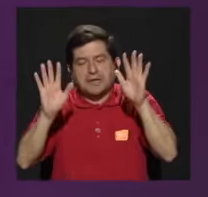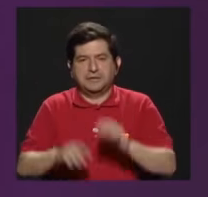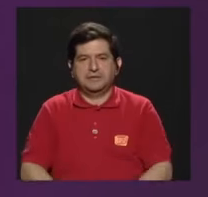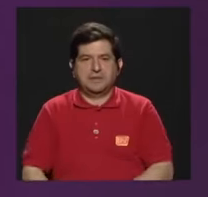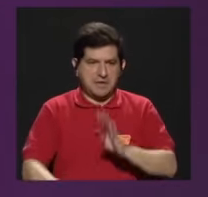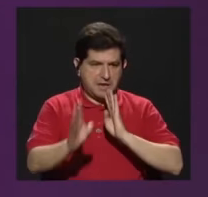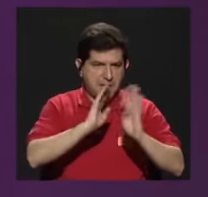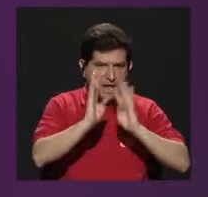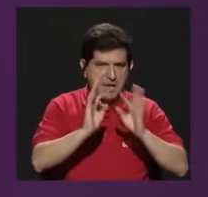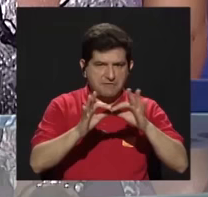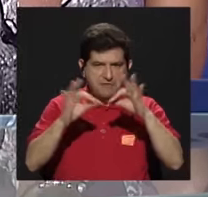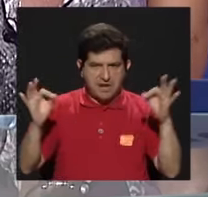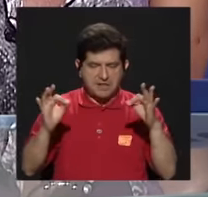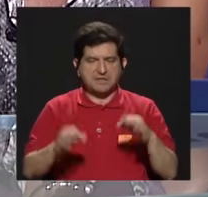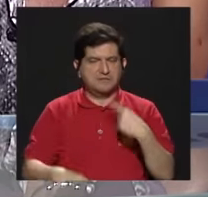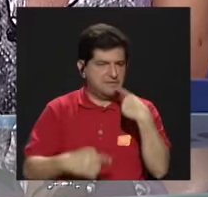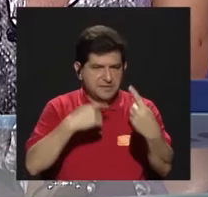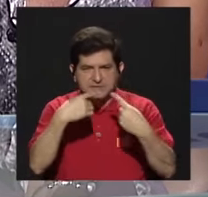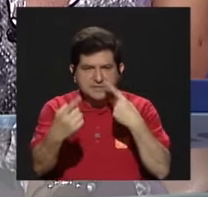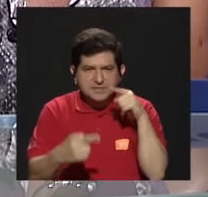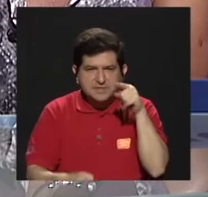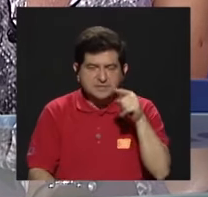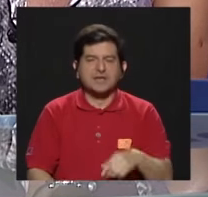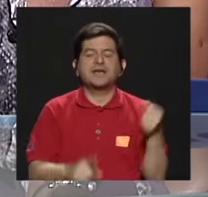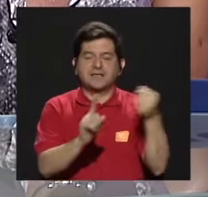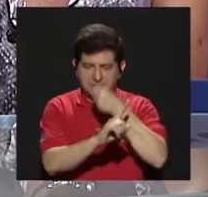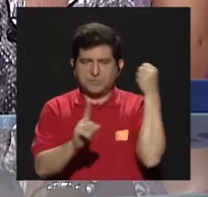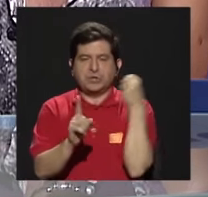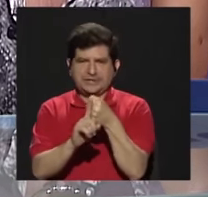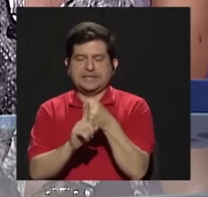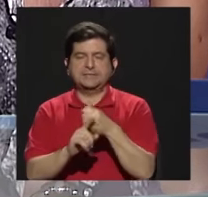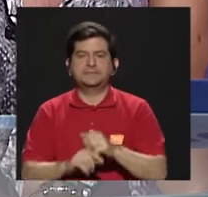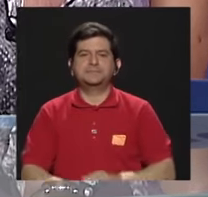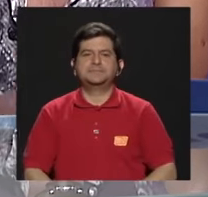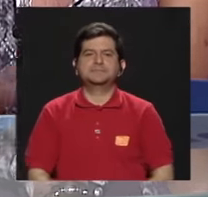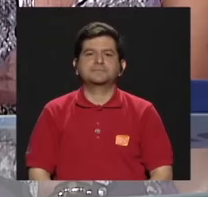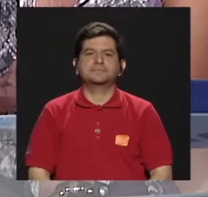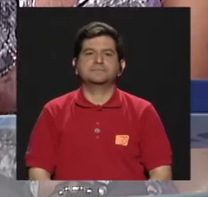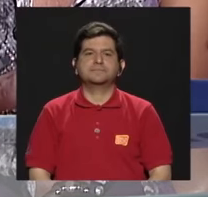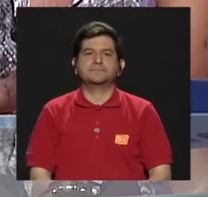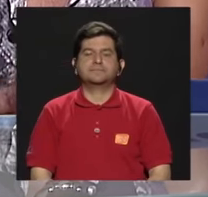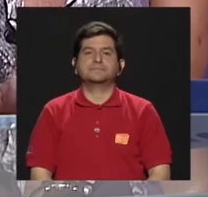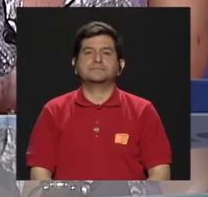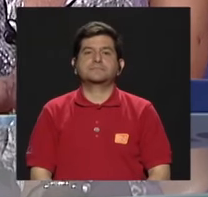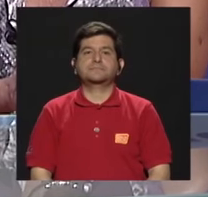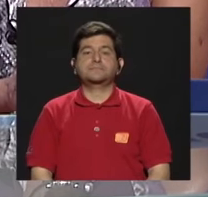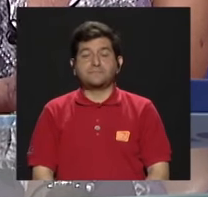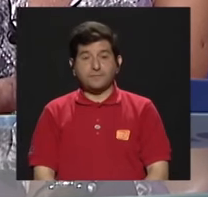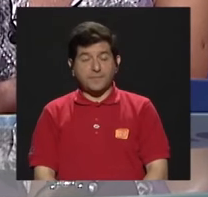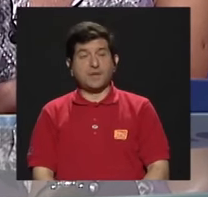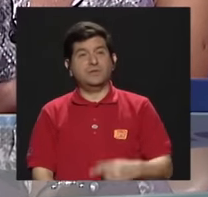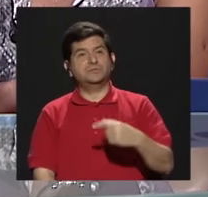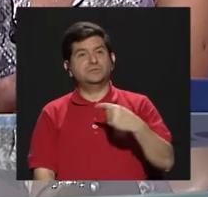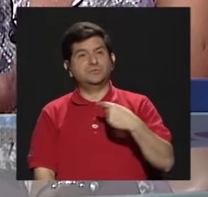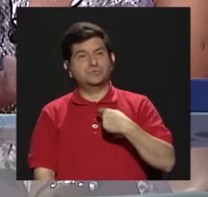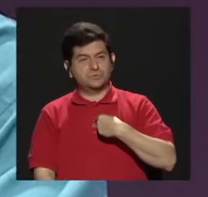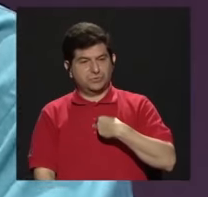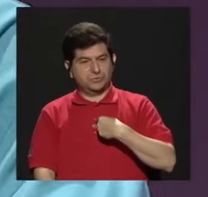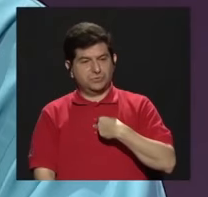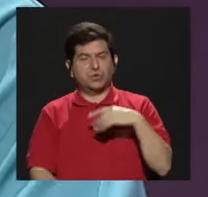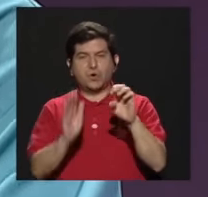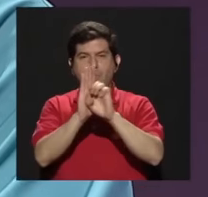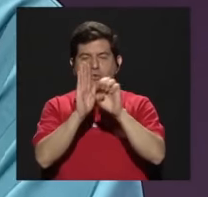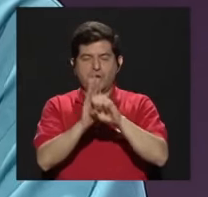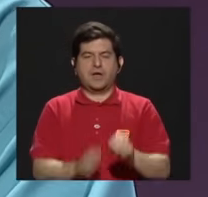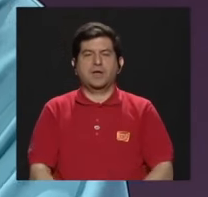cuando hablamos de piropo estamos hablando de una violencia. Uh-huh. Y es que yo, por ejemplo,